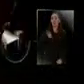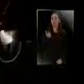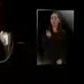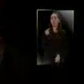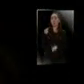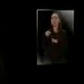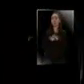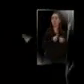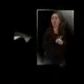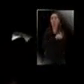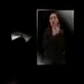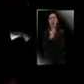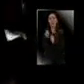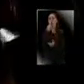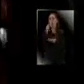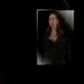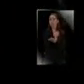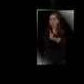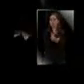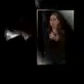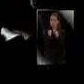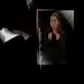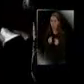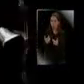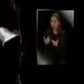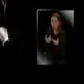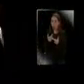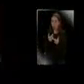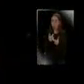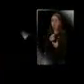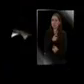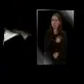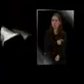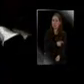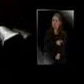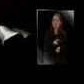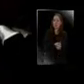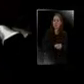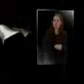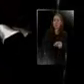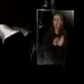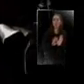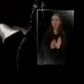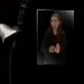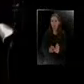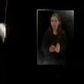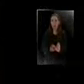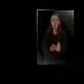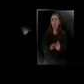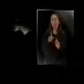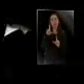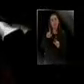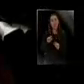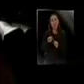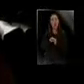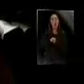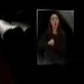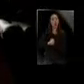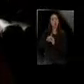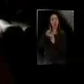se someten a un cambio de dieta? ¿Podrían controlar la glicemia, atajar la diabetes y evitar un